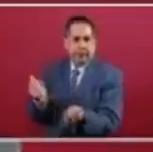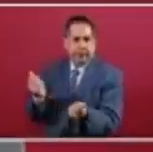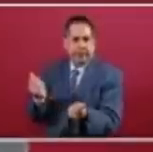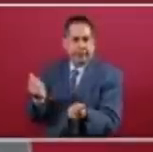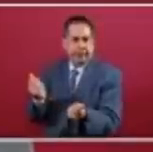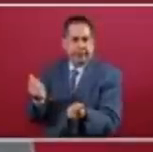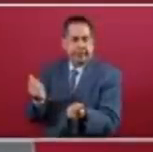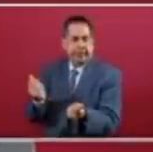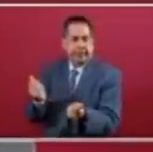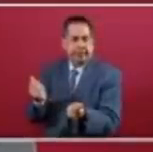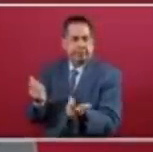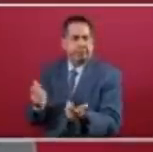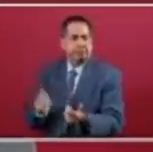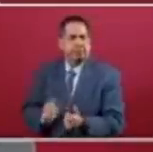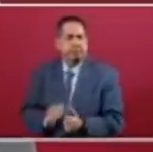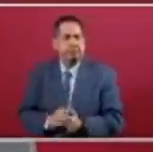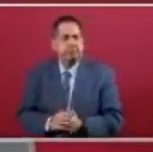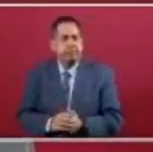Y un